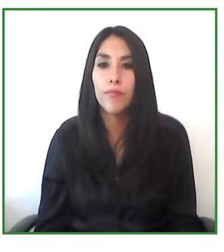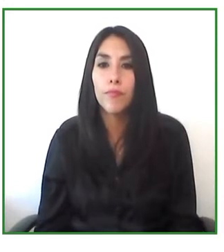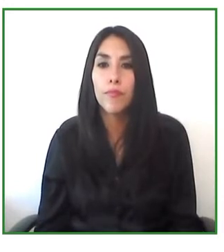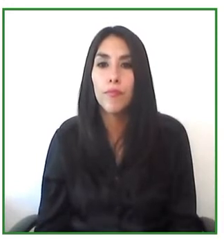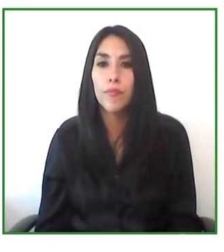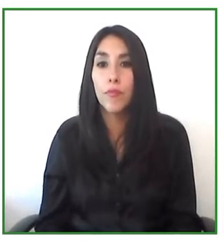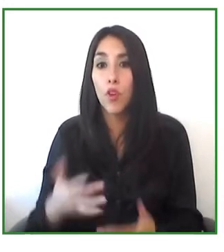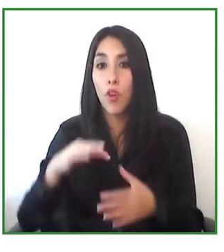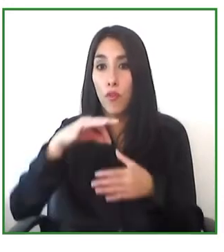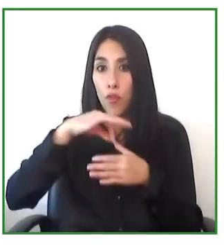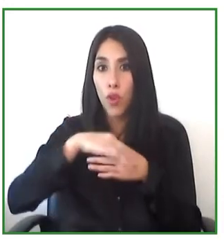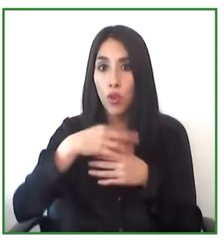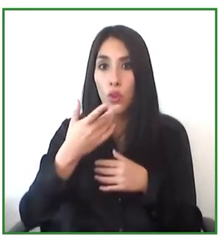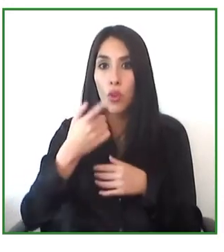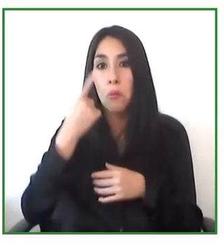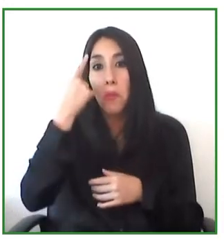tiene